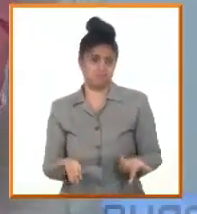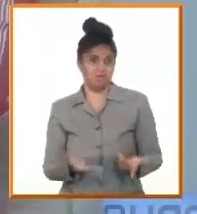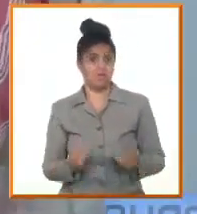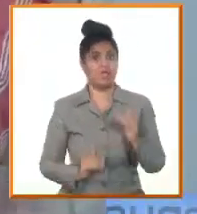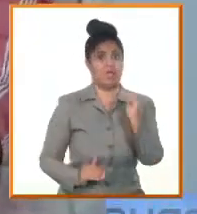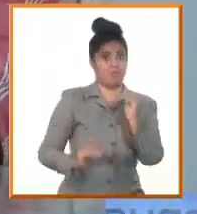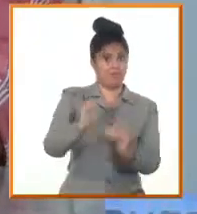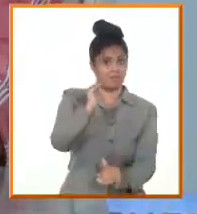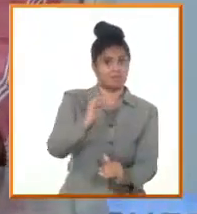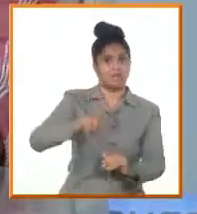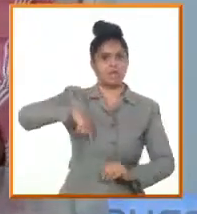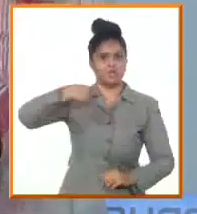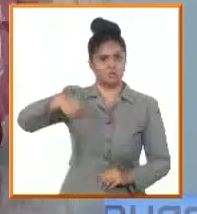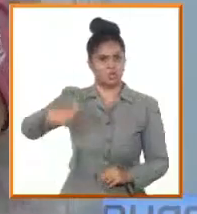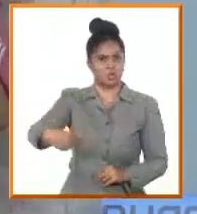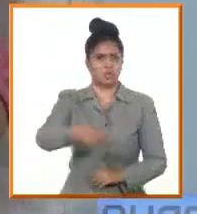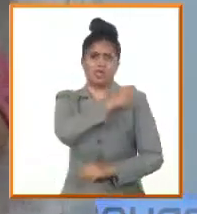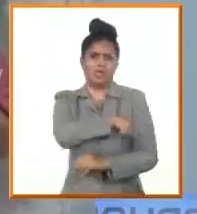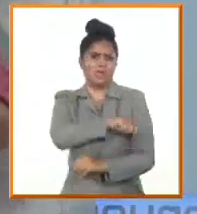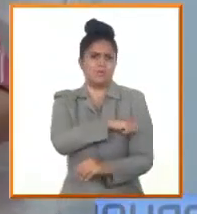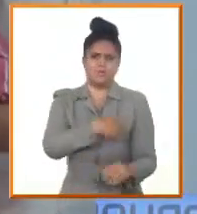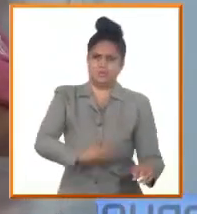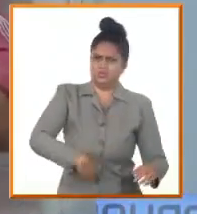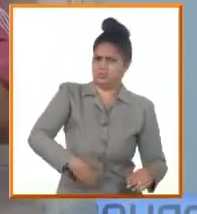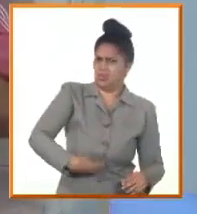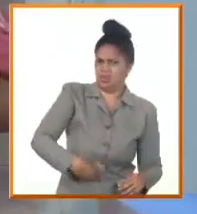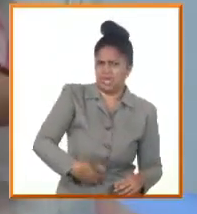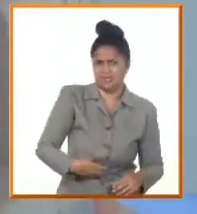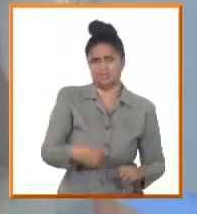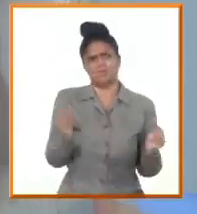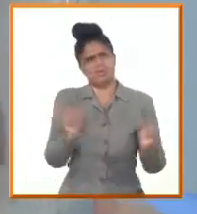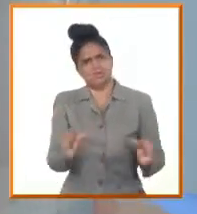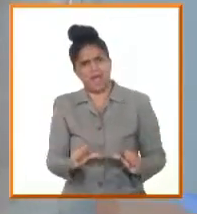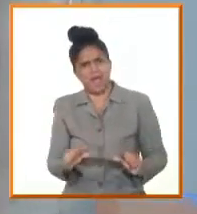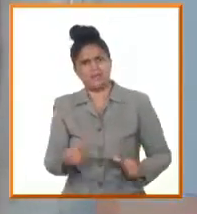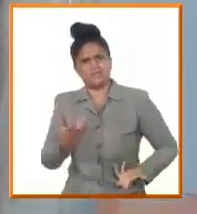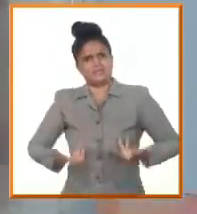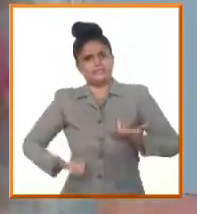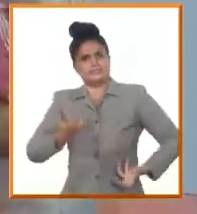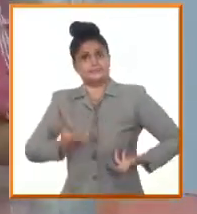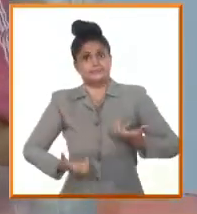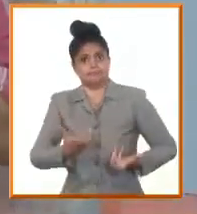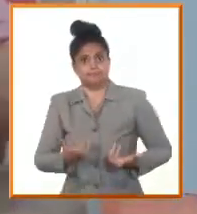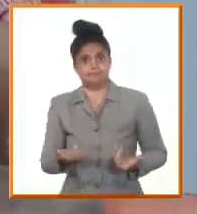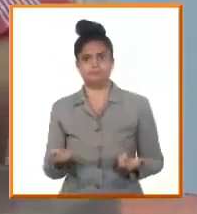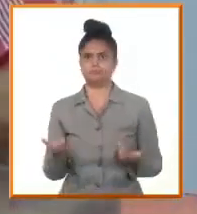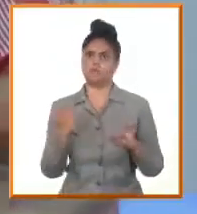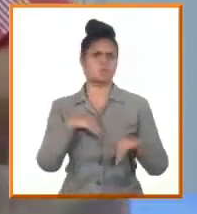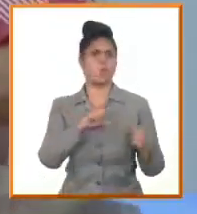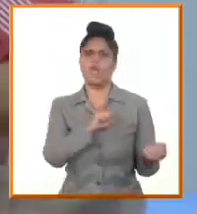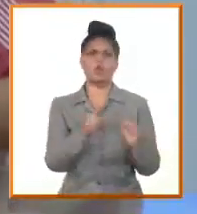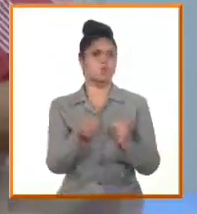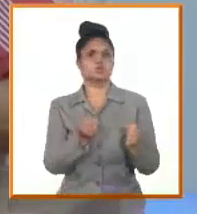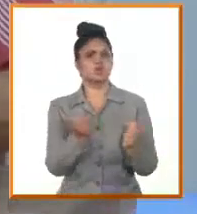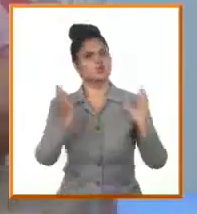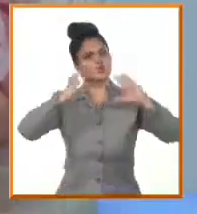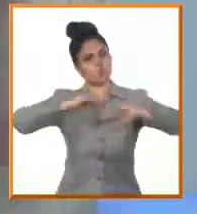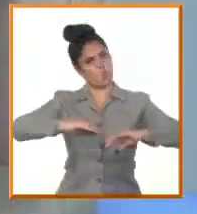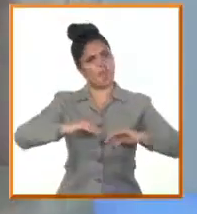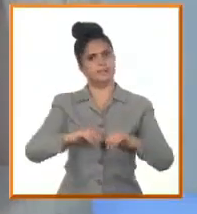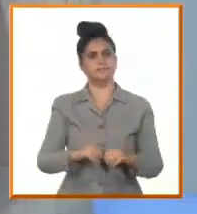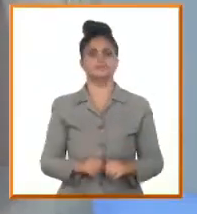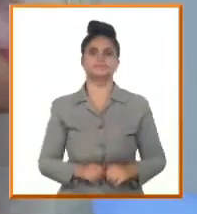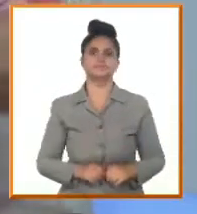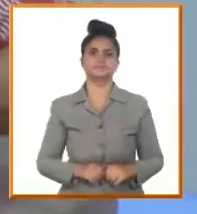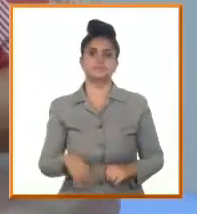empieza a introducir una distorsión porque empieza es el control Porque además no es el control final es el control de qué de la tasa de cambio